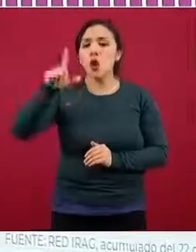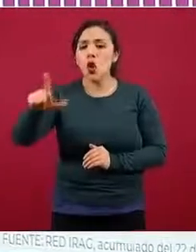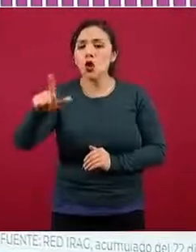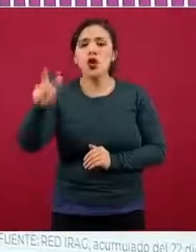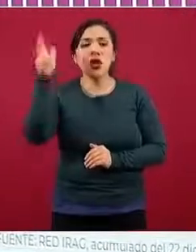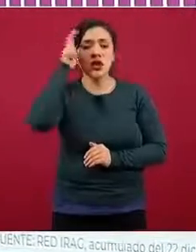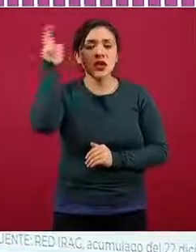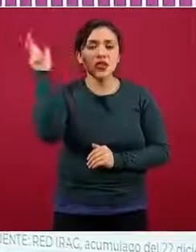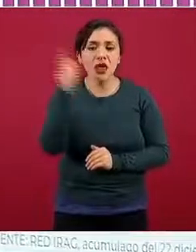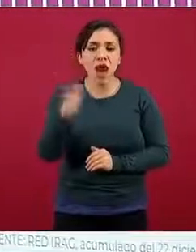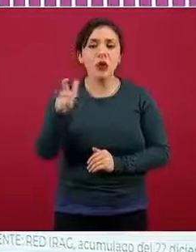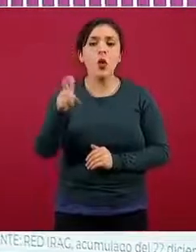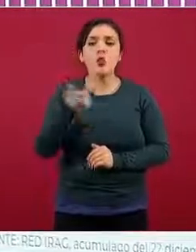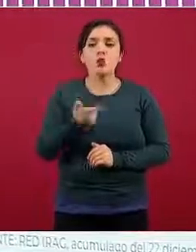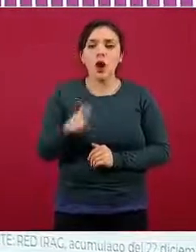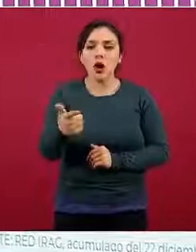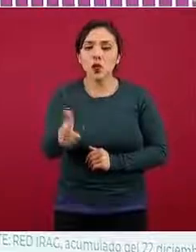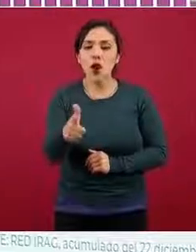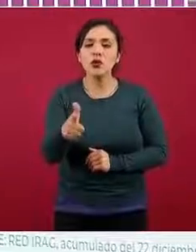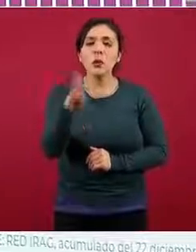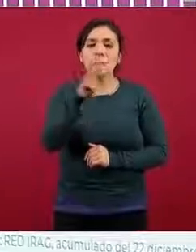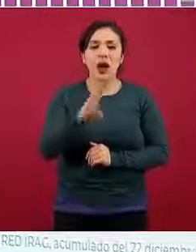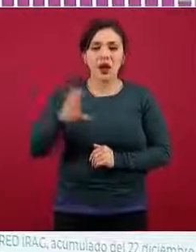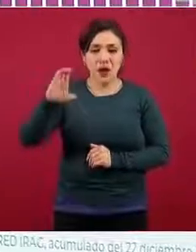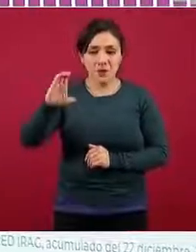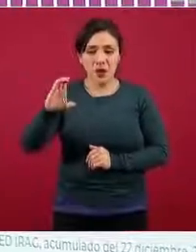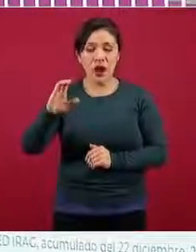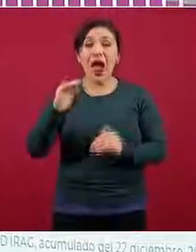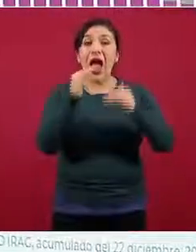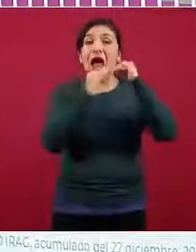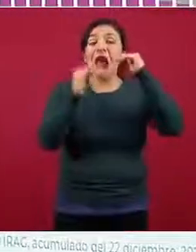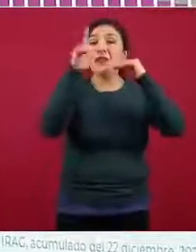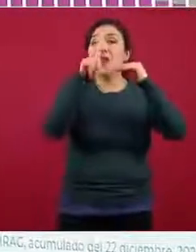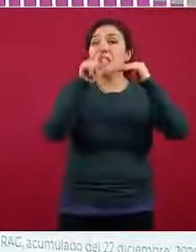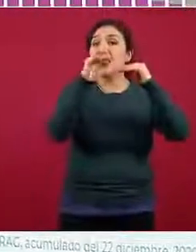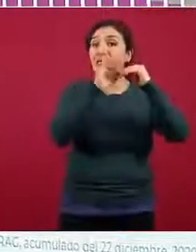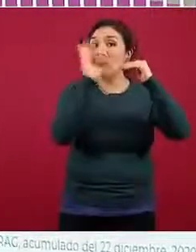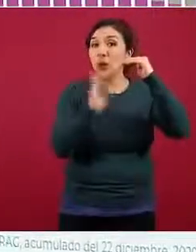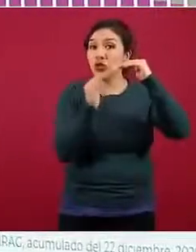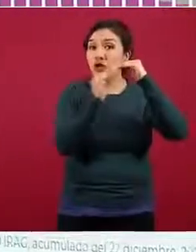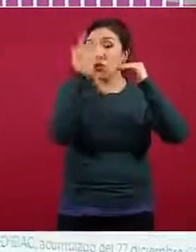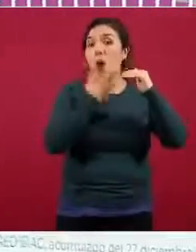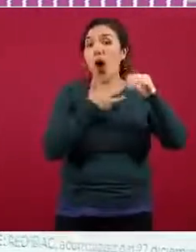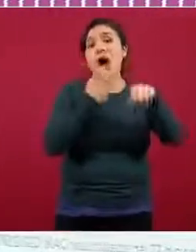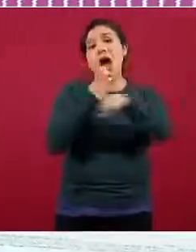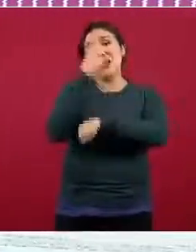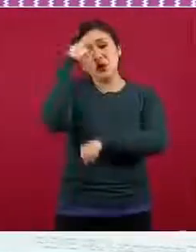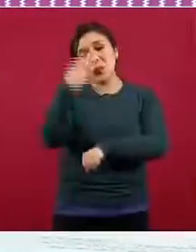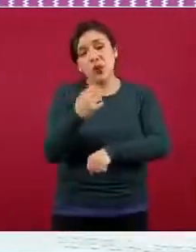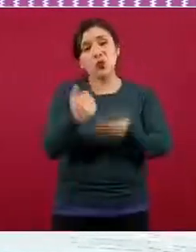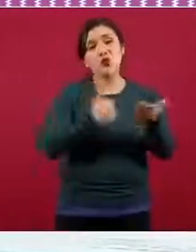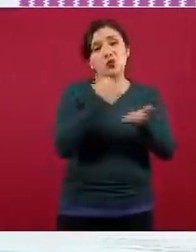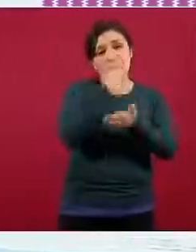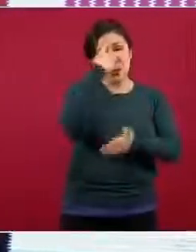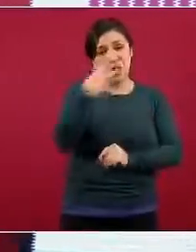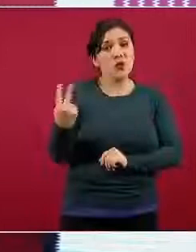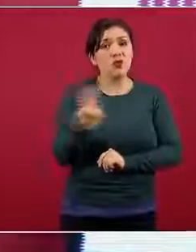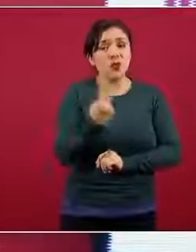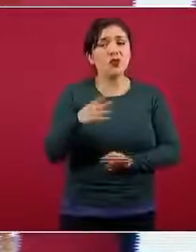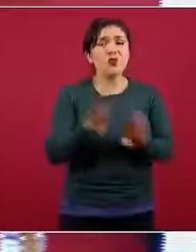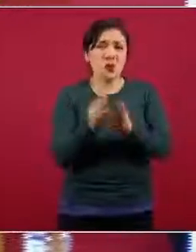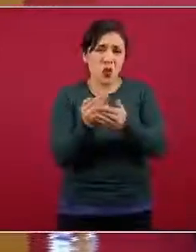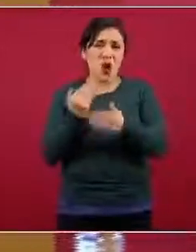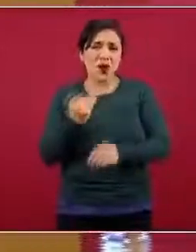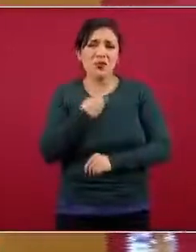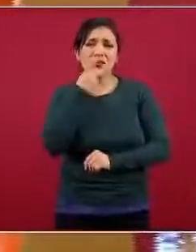León, Hidalgo, Guanajuato y Baja California, y por arriba de 70, Estado de México, Ciudad de México, que como lo hemos